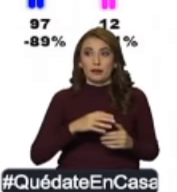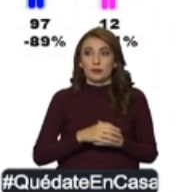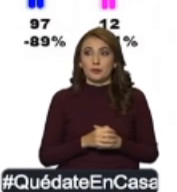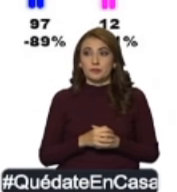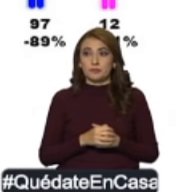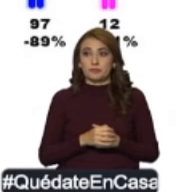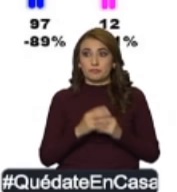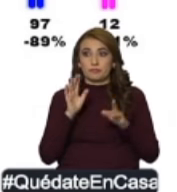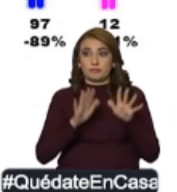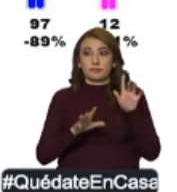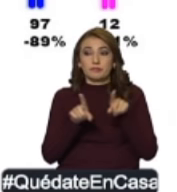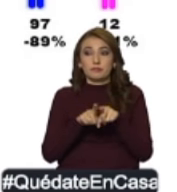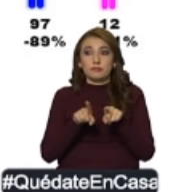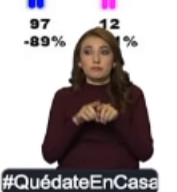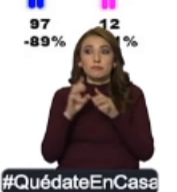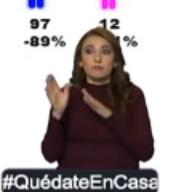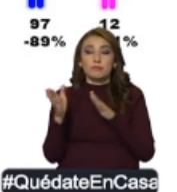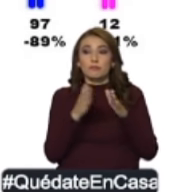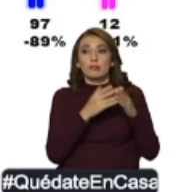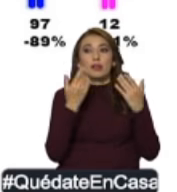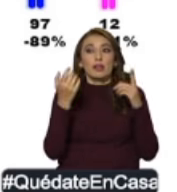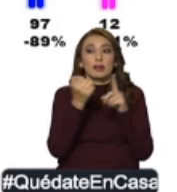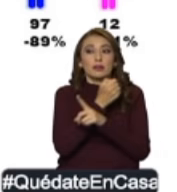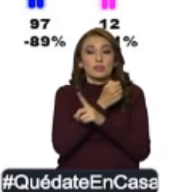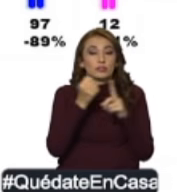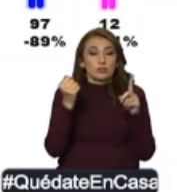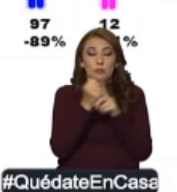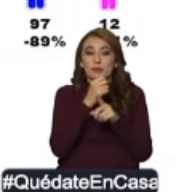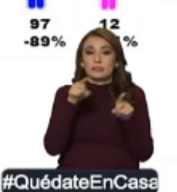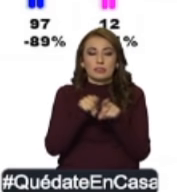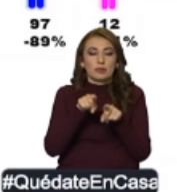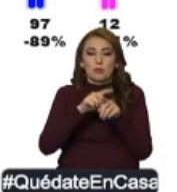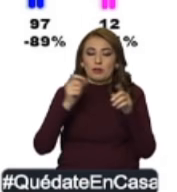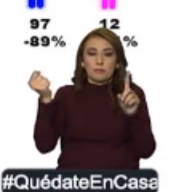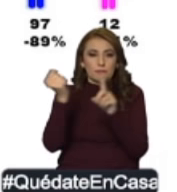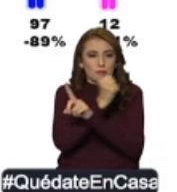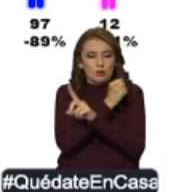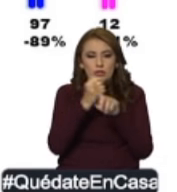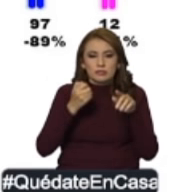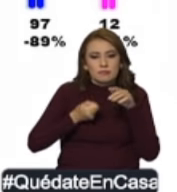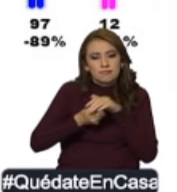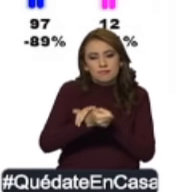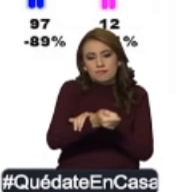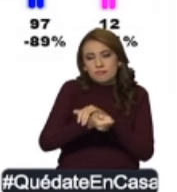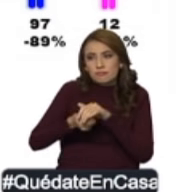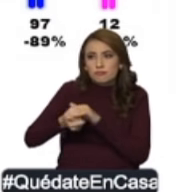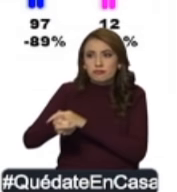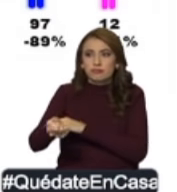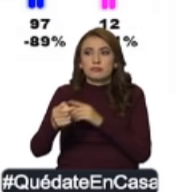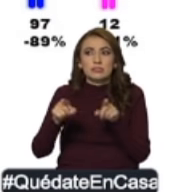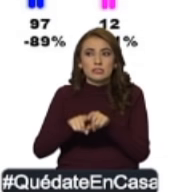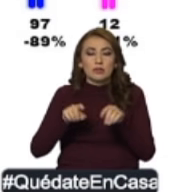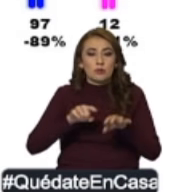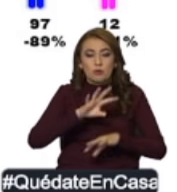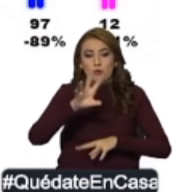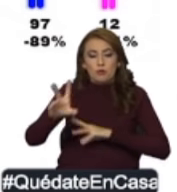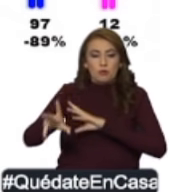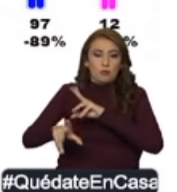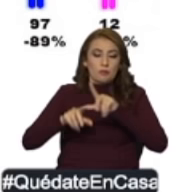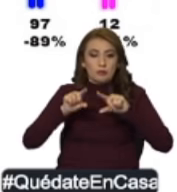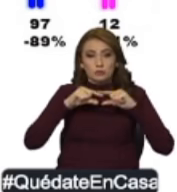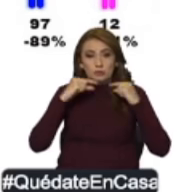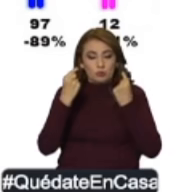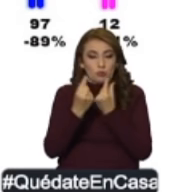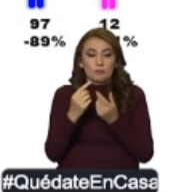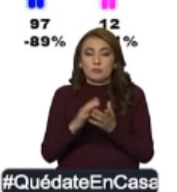26%, constituyéndose la violencia criminal también un factor importante. Y esta violencia criminal también tiene que ver con grupos